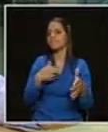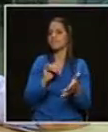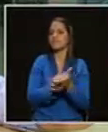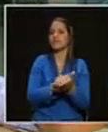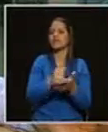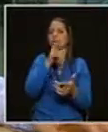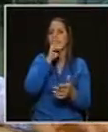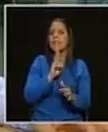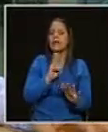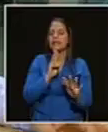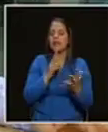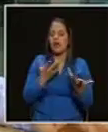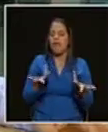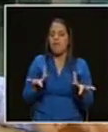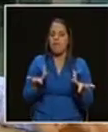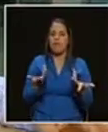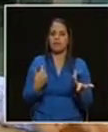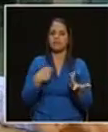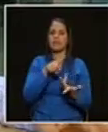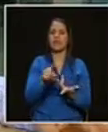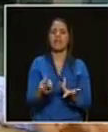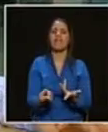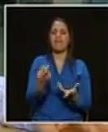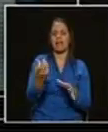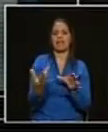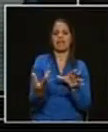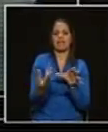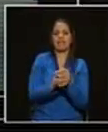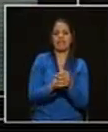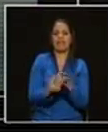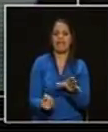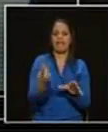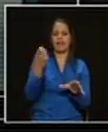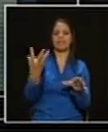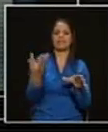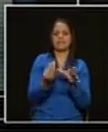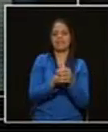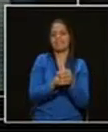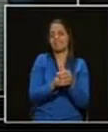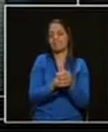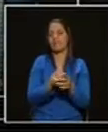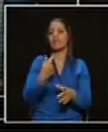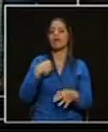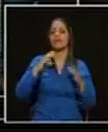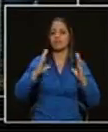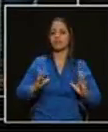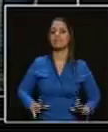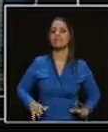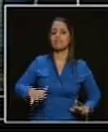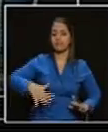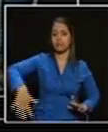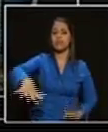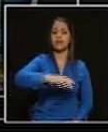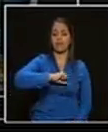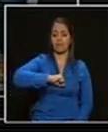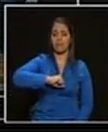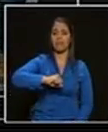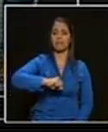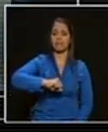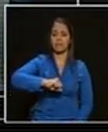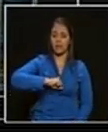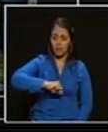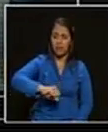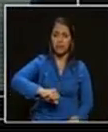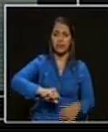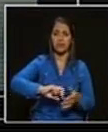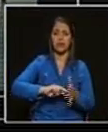rango catalogado como de necesidad de inclusión. Lamentablemente son ciudadanos que tienen todo el derecho no a